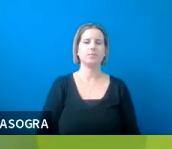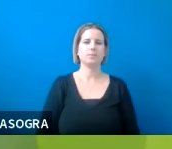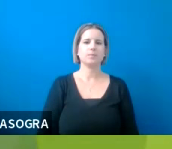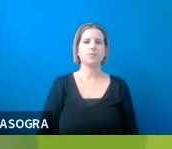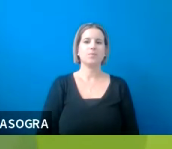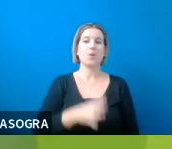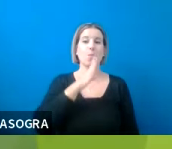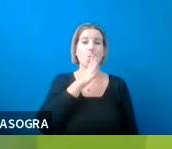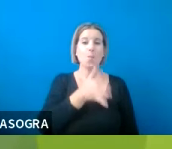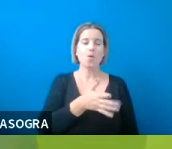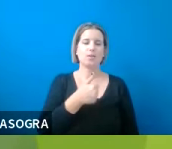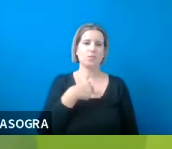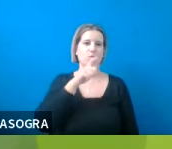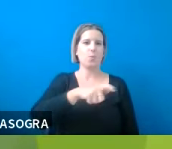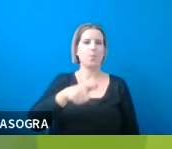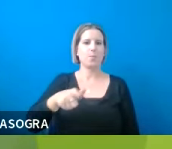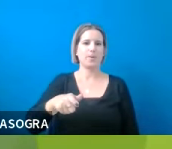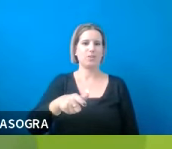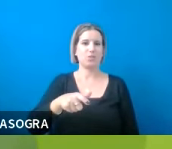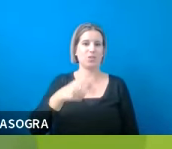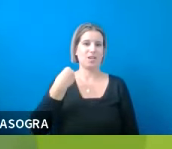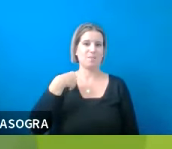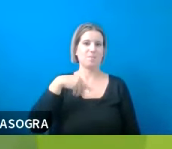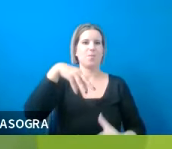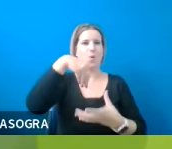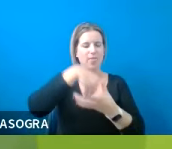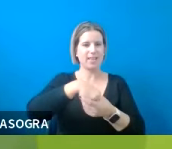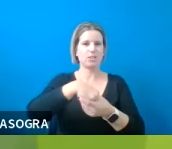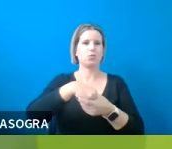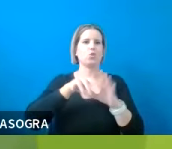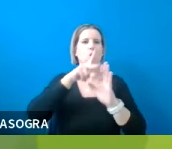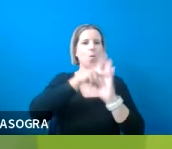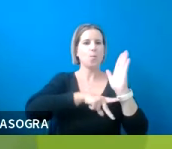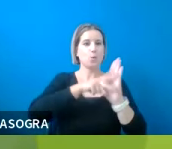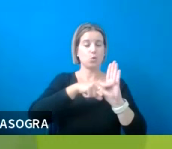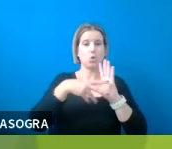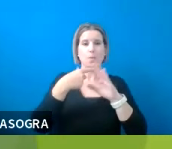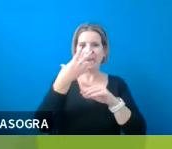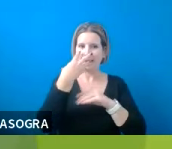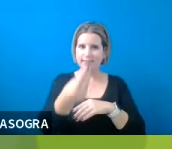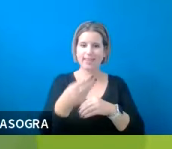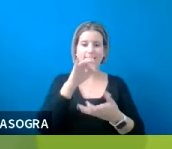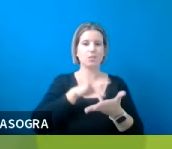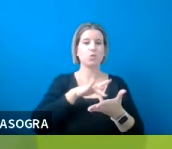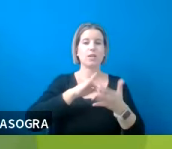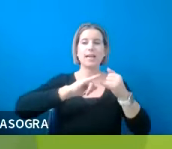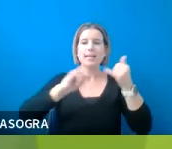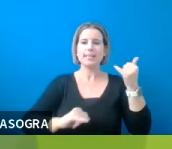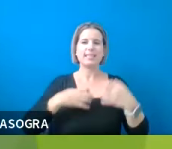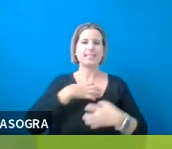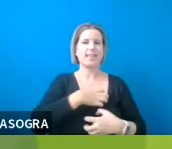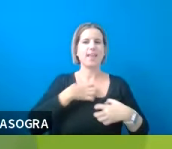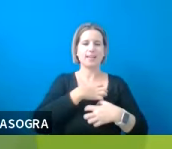Por ello, pediría a las personas que están en el triaje que comprendan que cuando tenemos una crisis de ansiedad, nosotros, porque es una cosa que